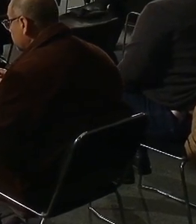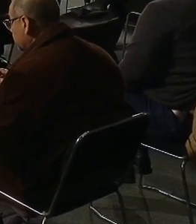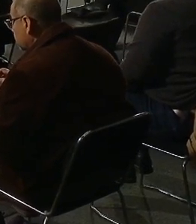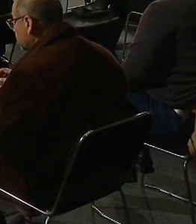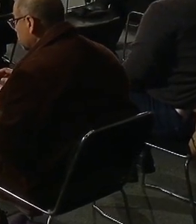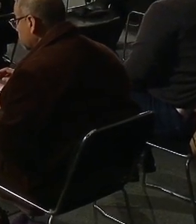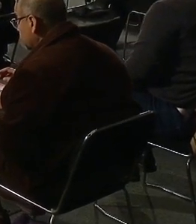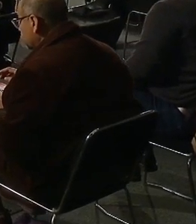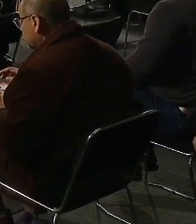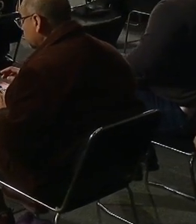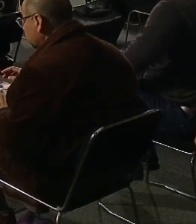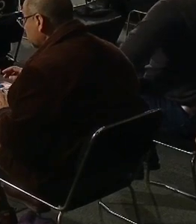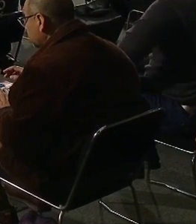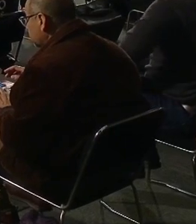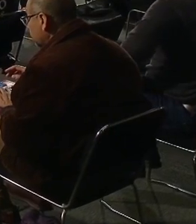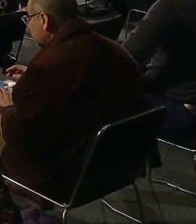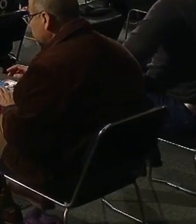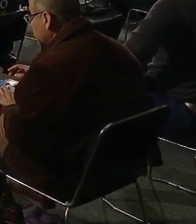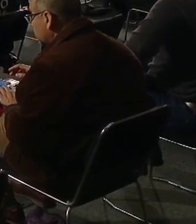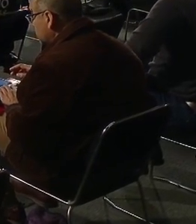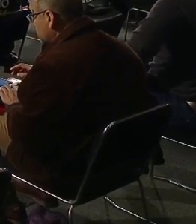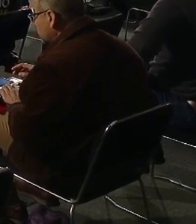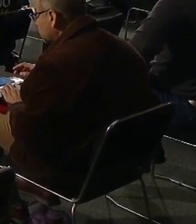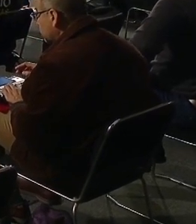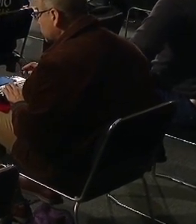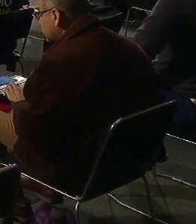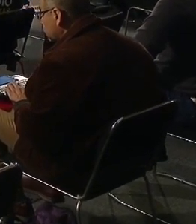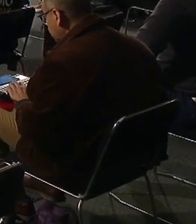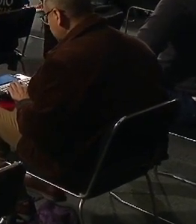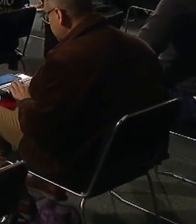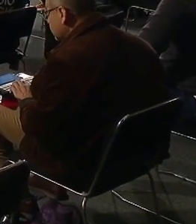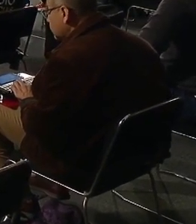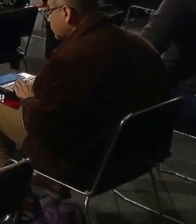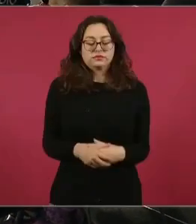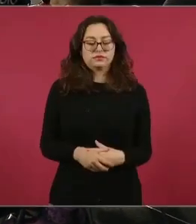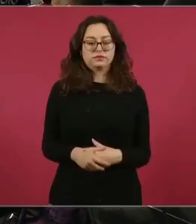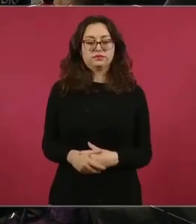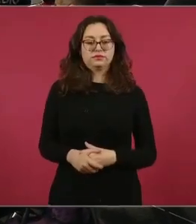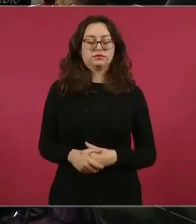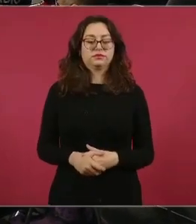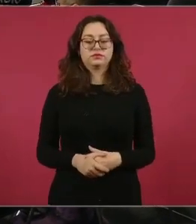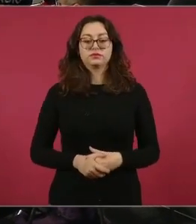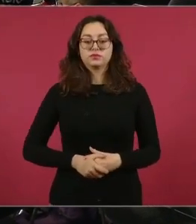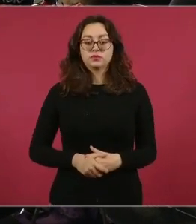Me van a decir los expertos de que son condiciones distintas. Sí,